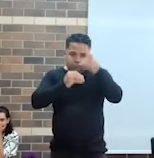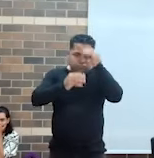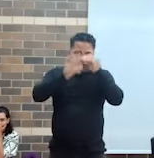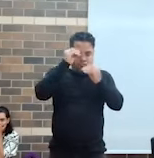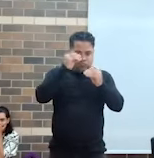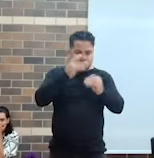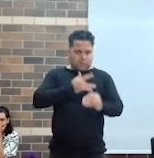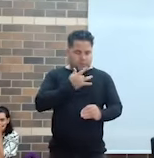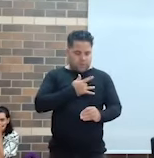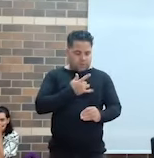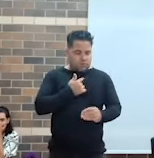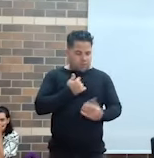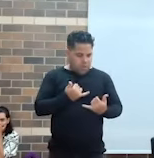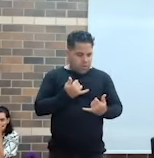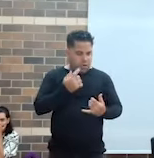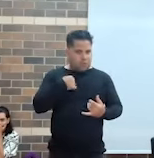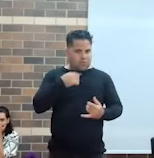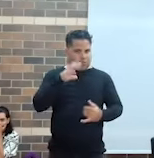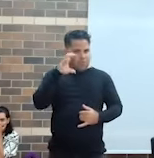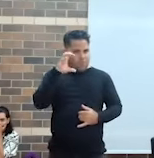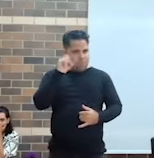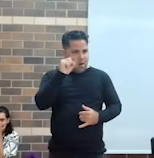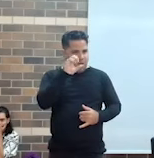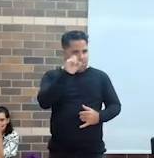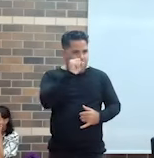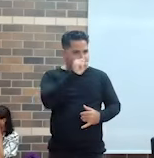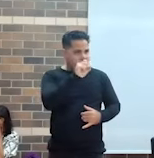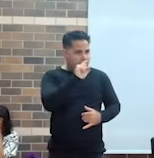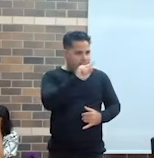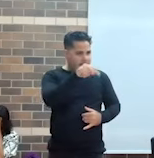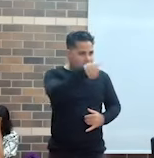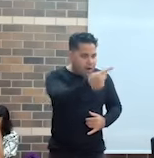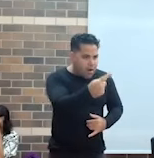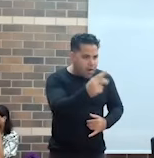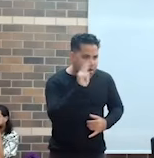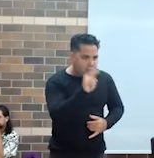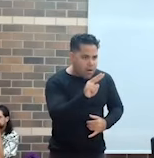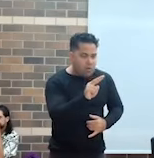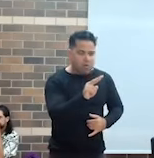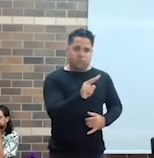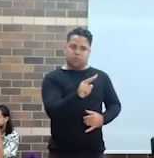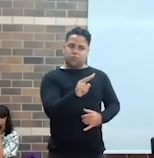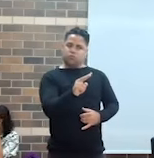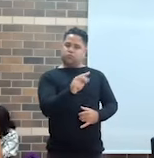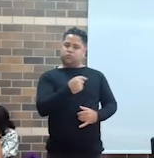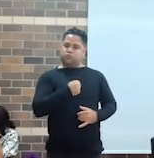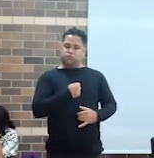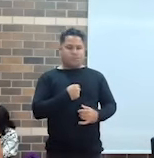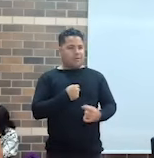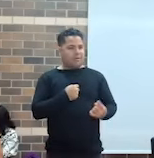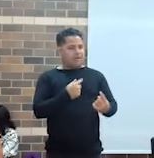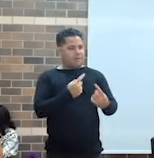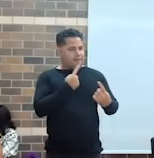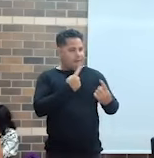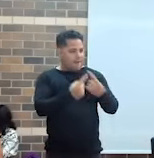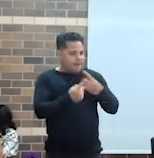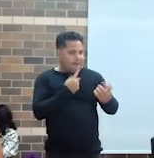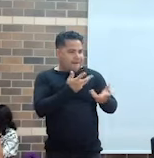siento que mi empatía, mi percepción, mi ver al otro, me es más fluida, o